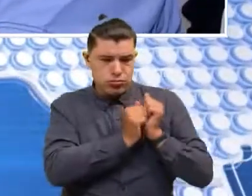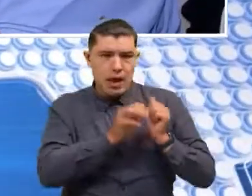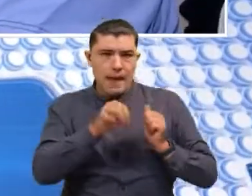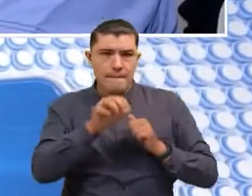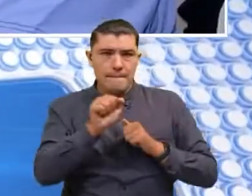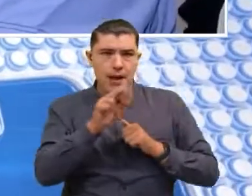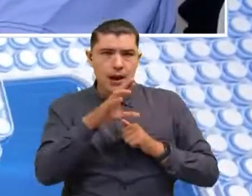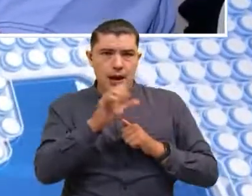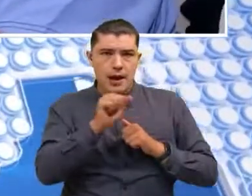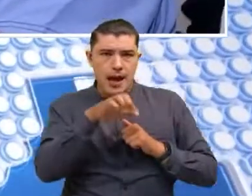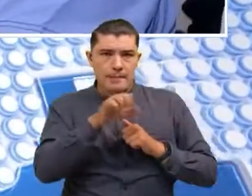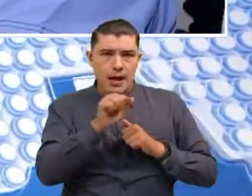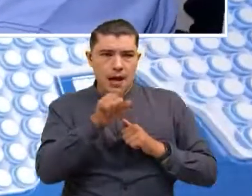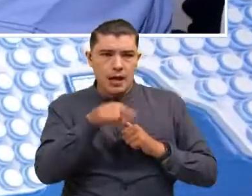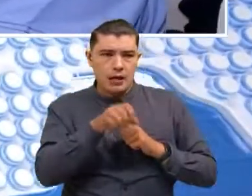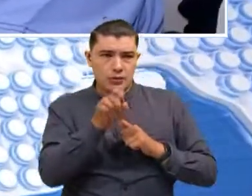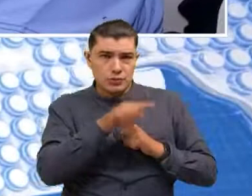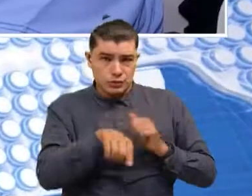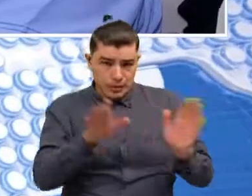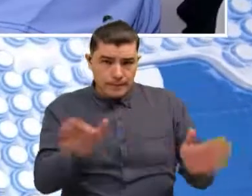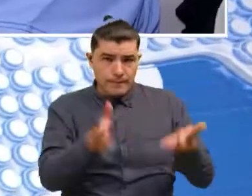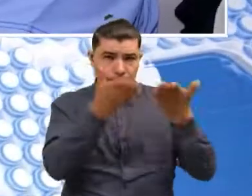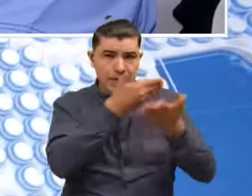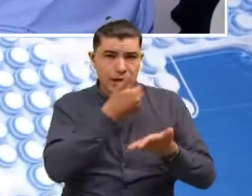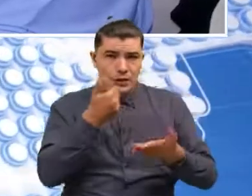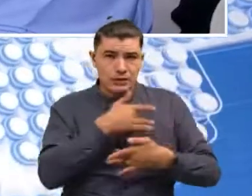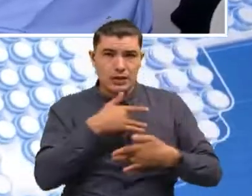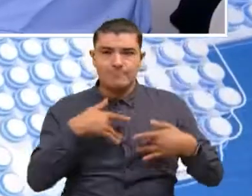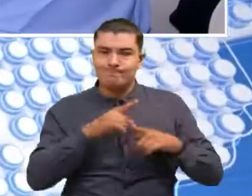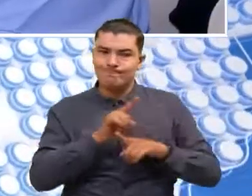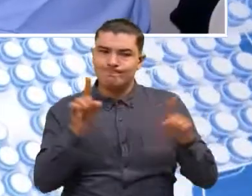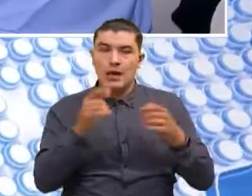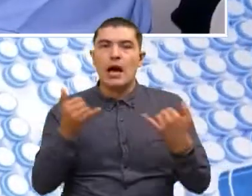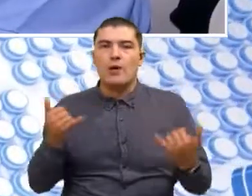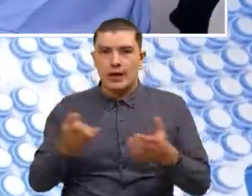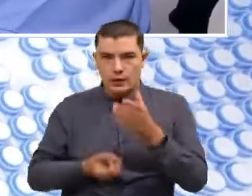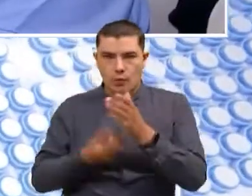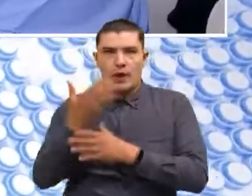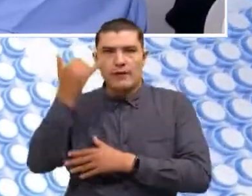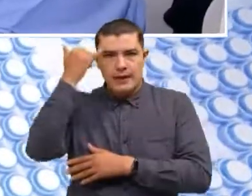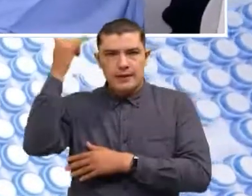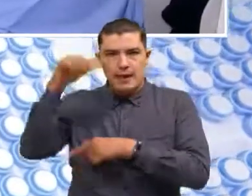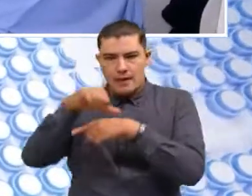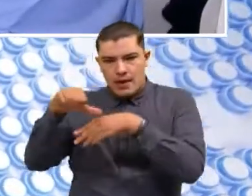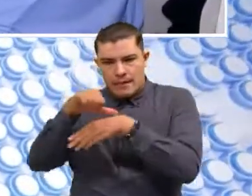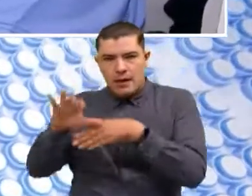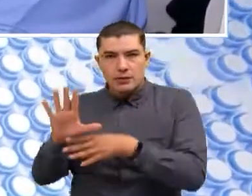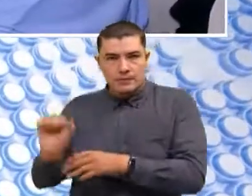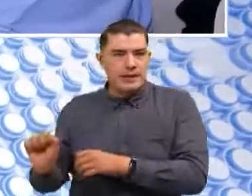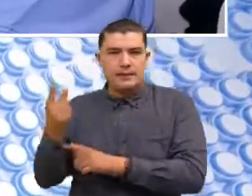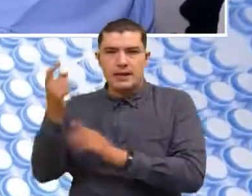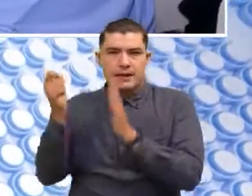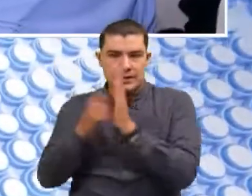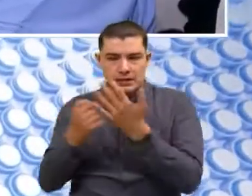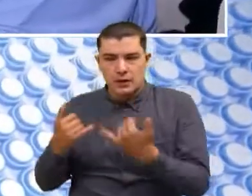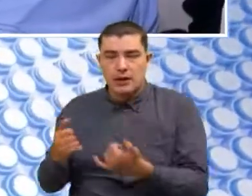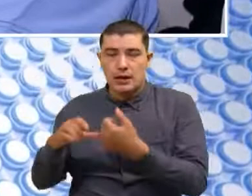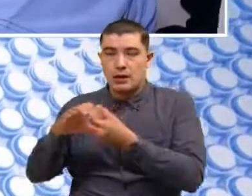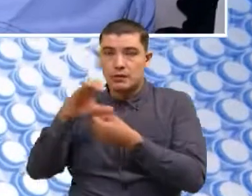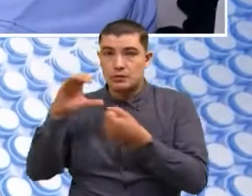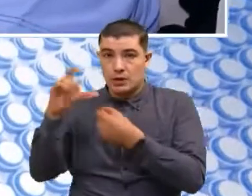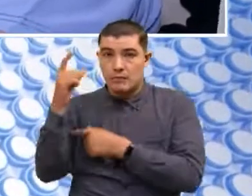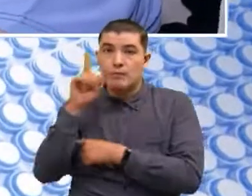una mejoría clínica y se siguen desmayando. Es un procedimiento novedoso, es los primeros casos que realizamos en el